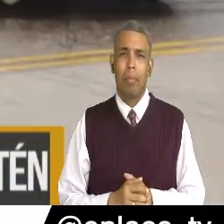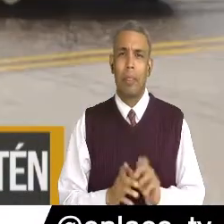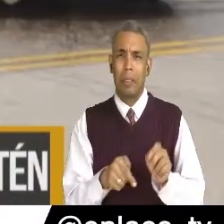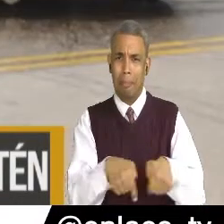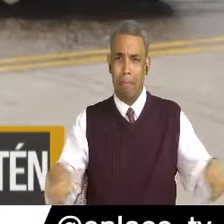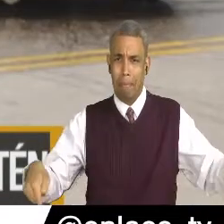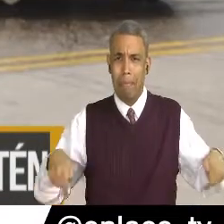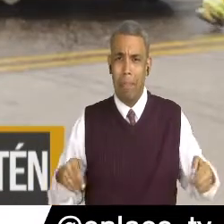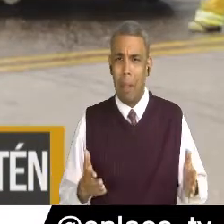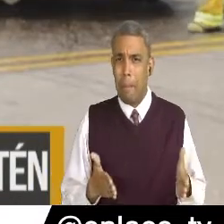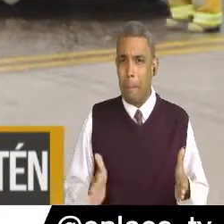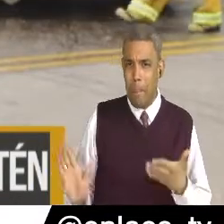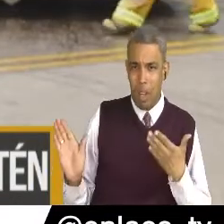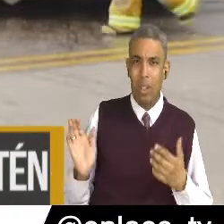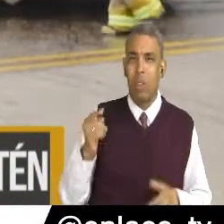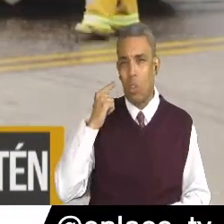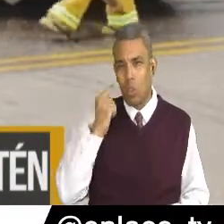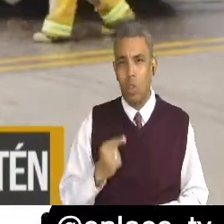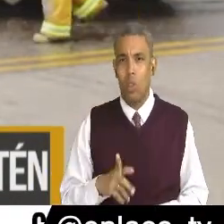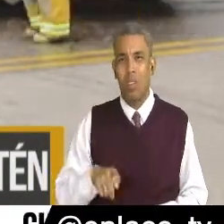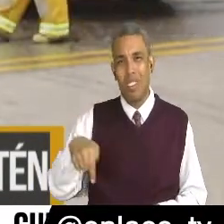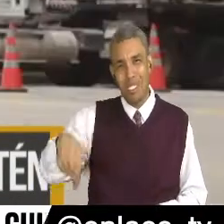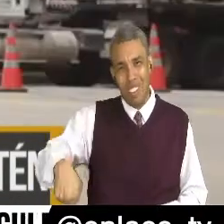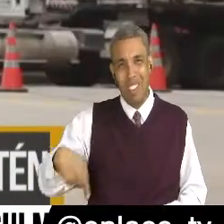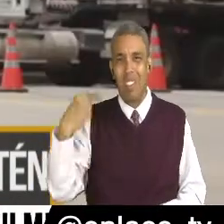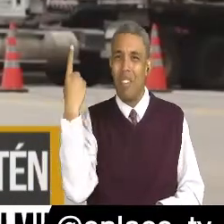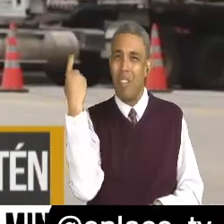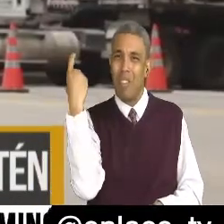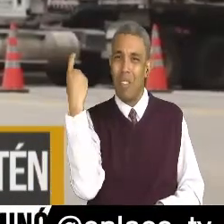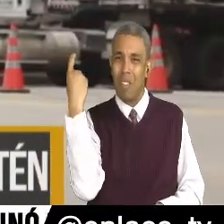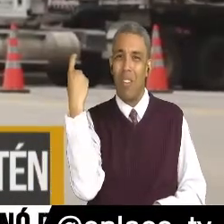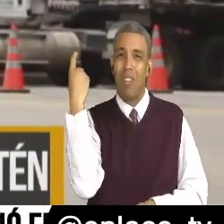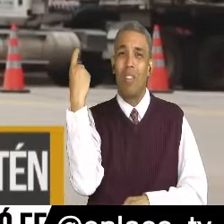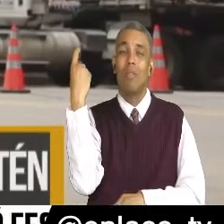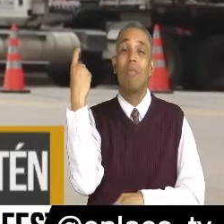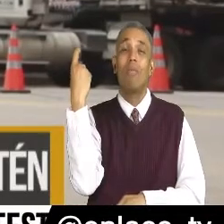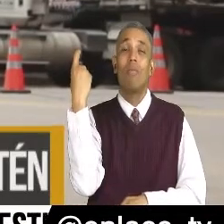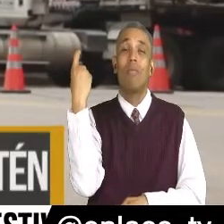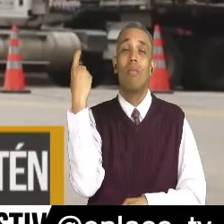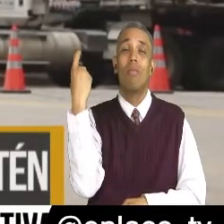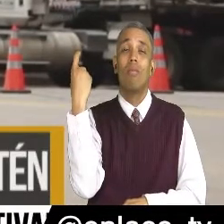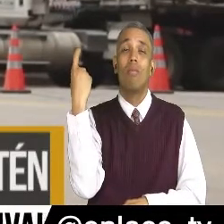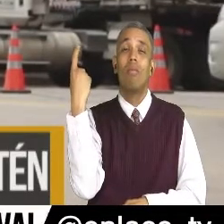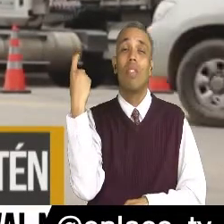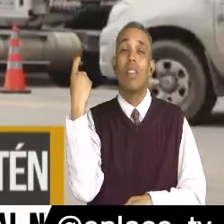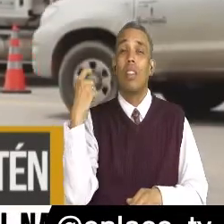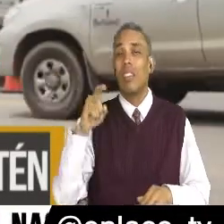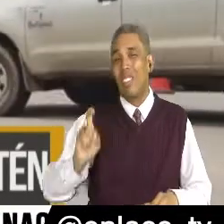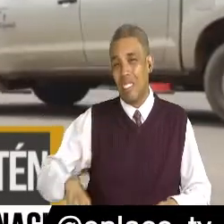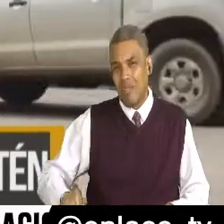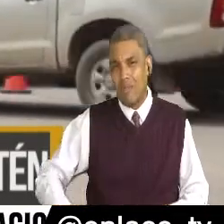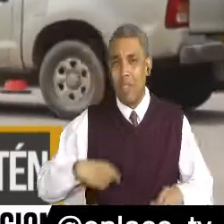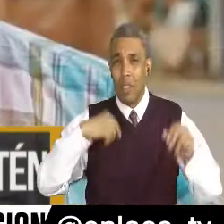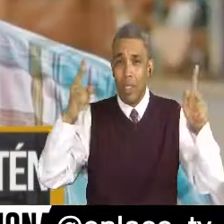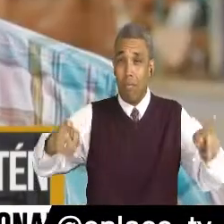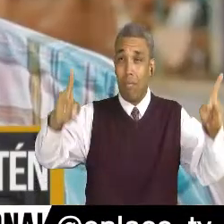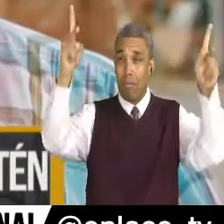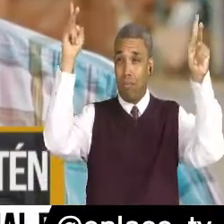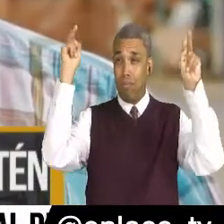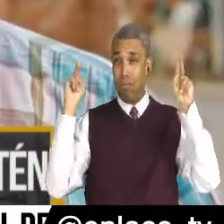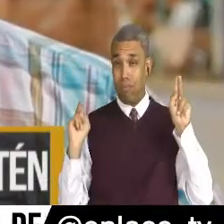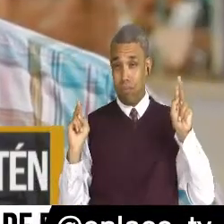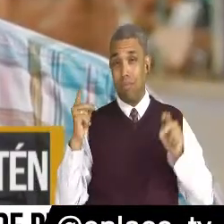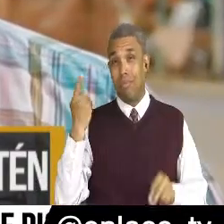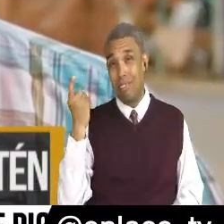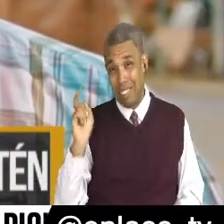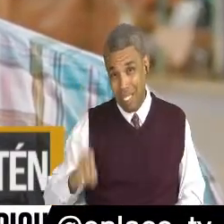ser conciso en esto. Aquí se merece, este sector se merece un puente elevado, un intercambiador o